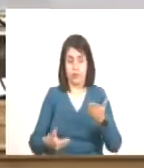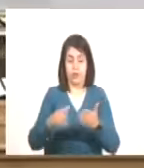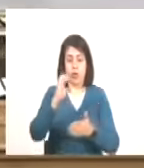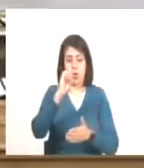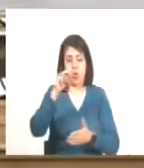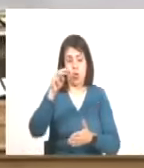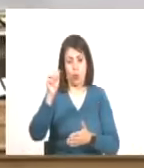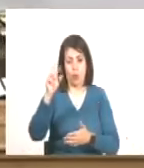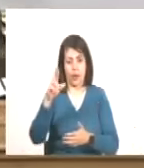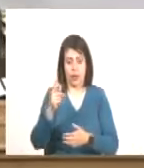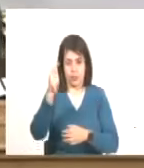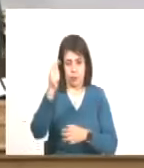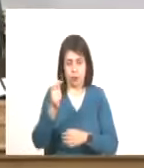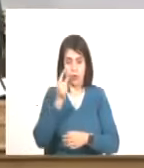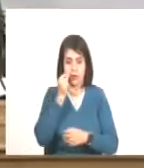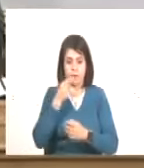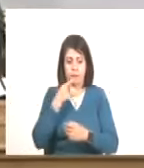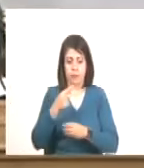Omar Ávila,